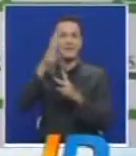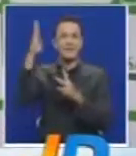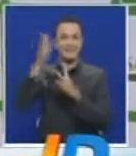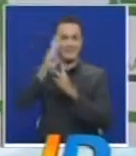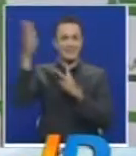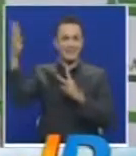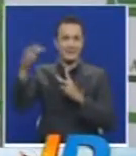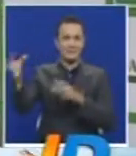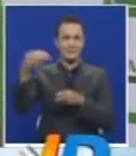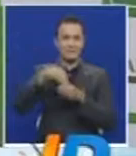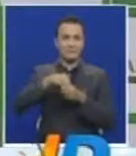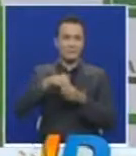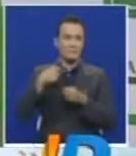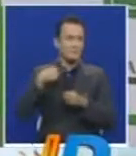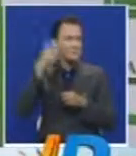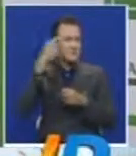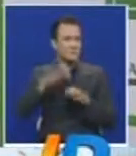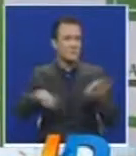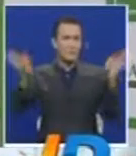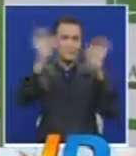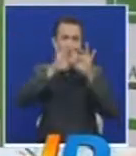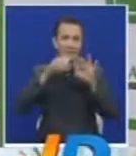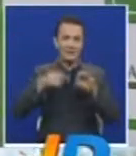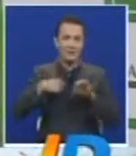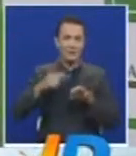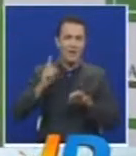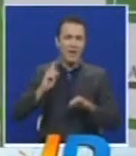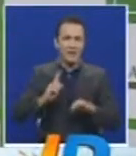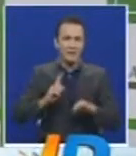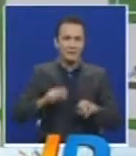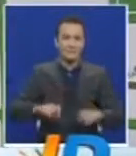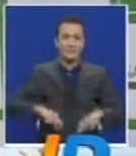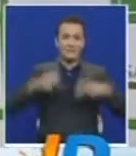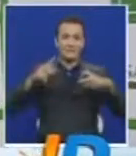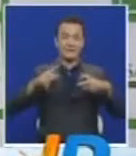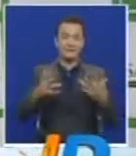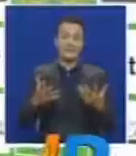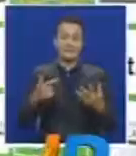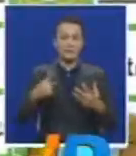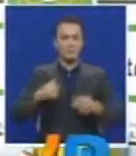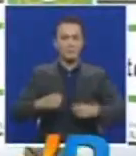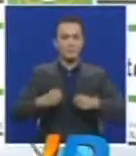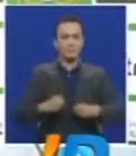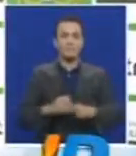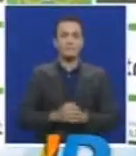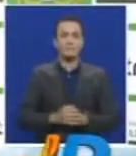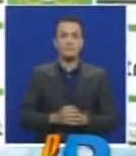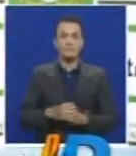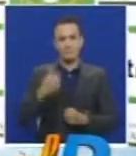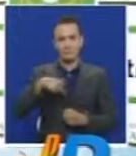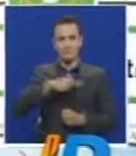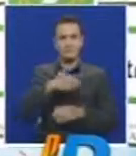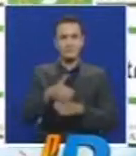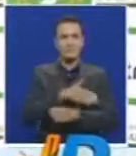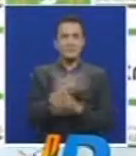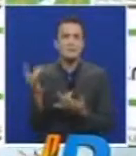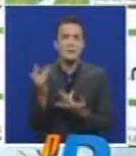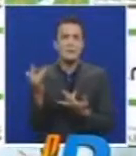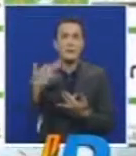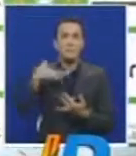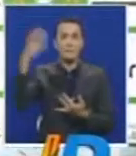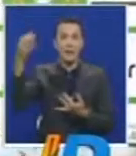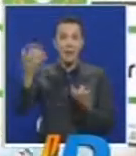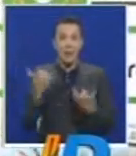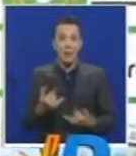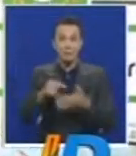y sé que me iba a llegar y estoy tranquilo porque pues el grupo me ha arropado de buena manera. Estábamos esperando esta oportunidad y ahora